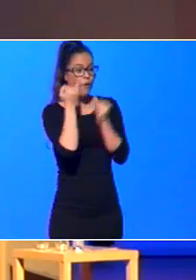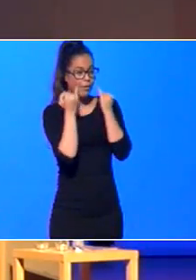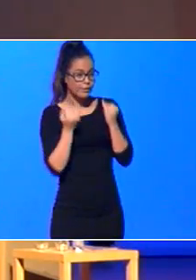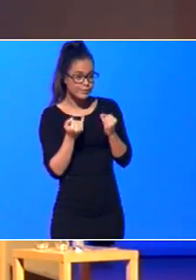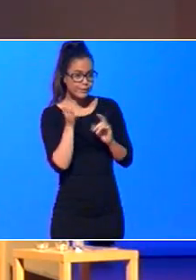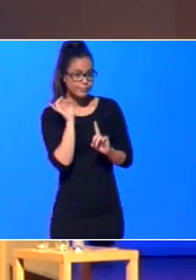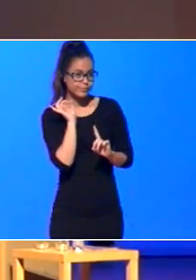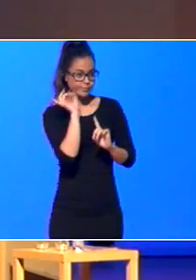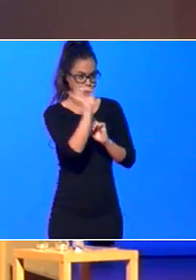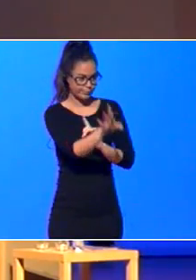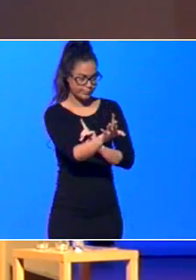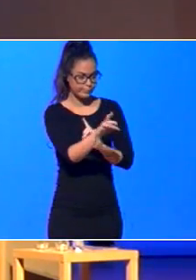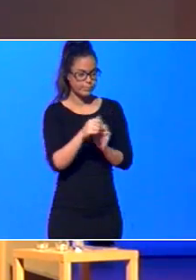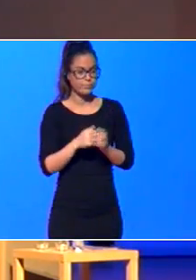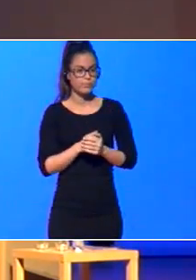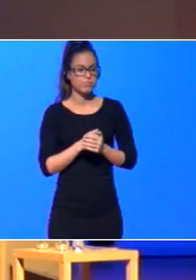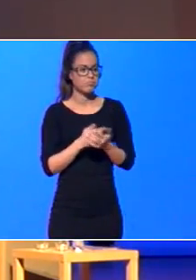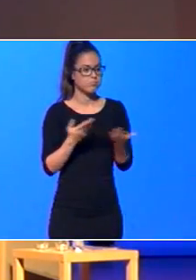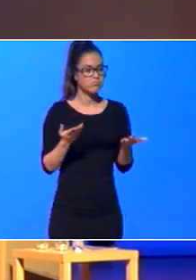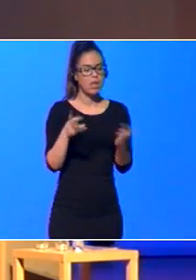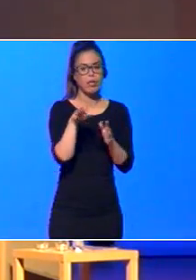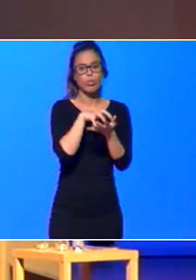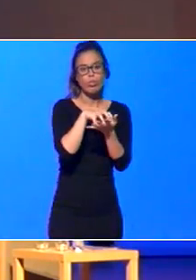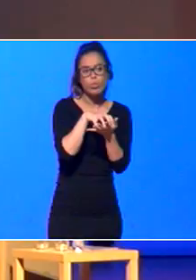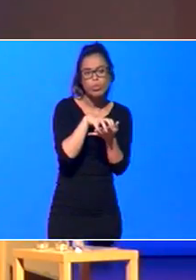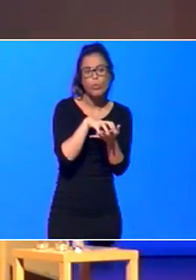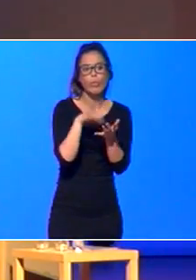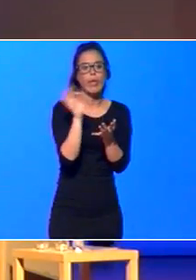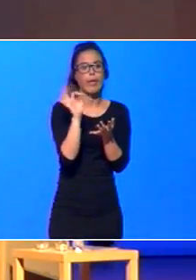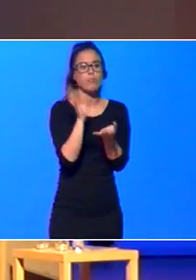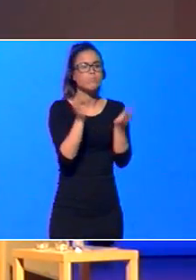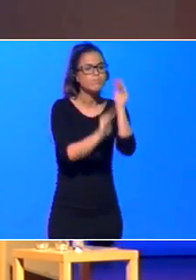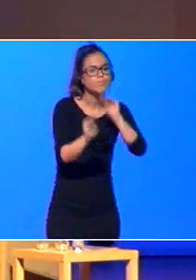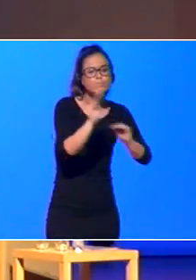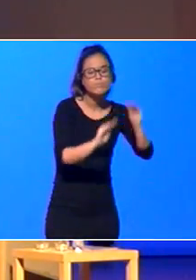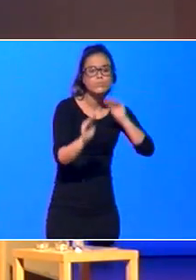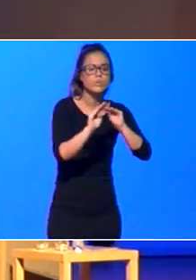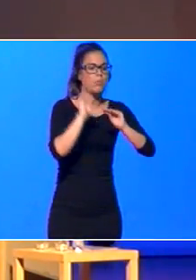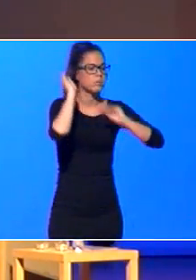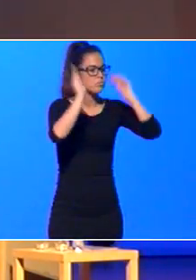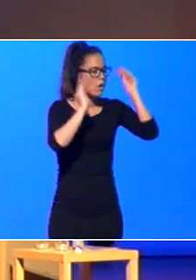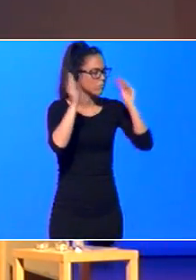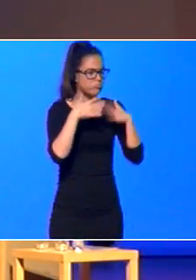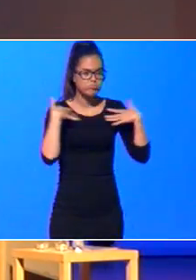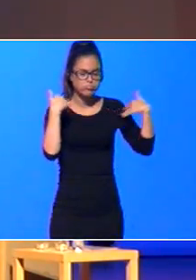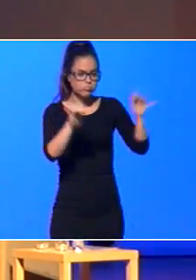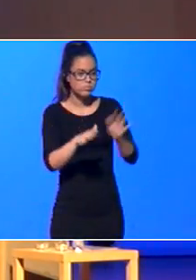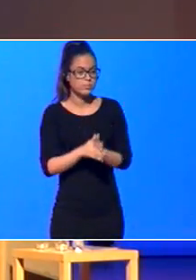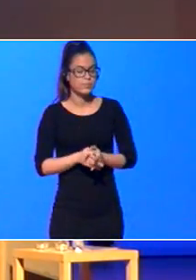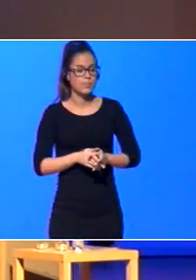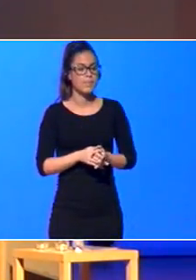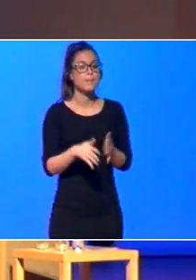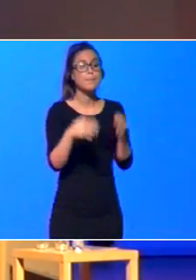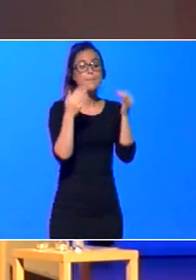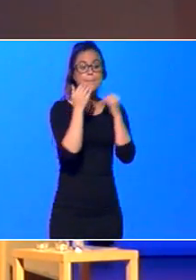bidaltzeko aukera izango dozue. Edozein zalantza, iradokizun, hausnarketa. Korreo elektronikoaren